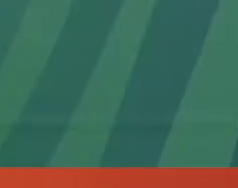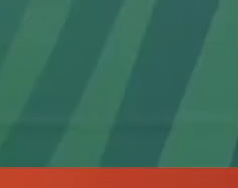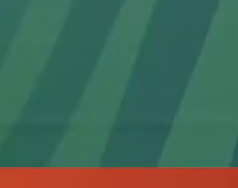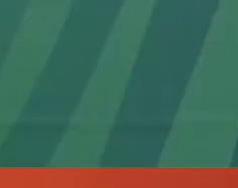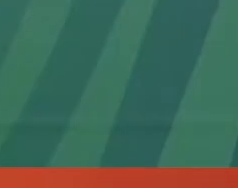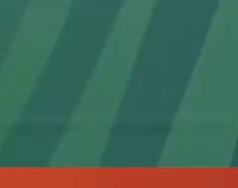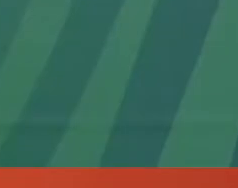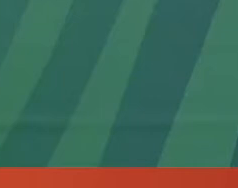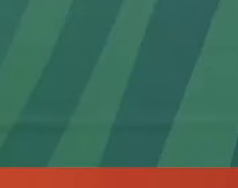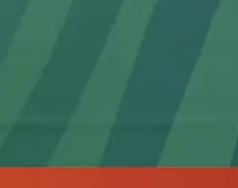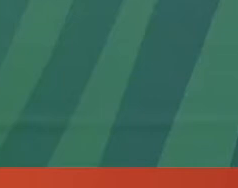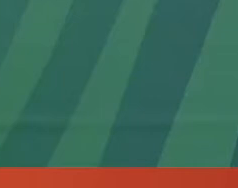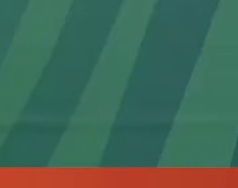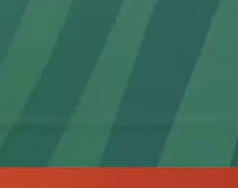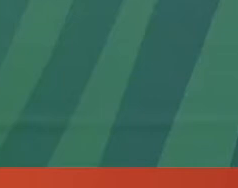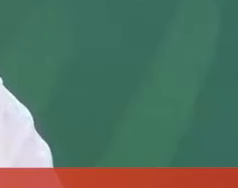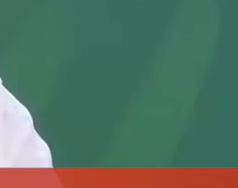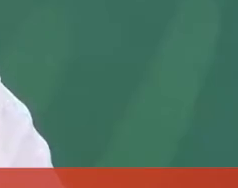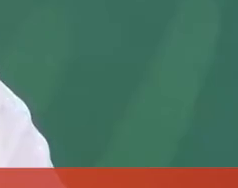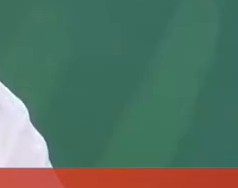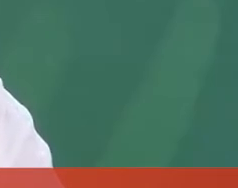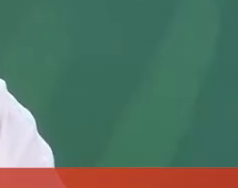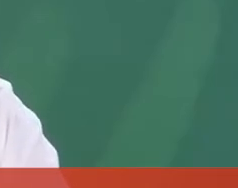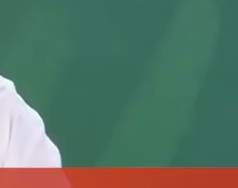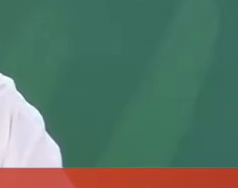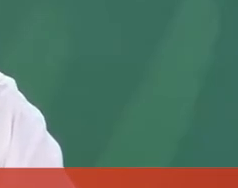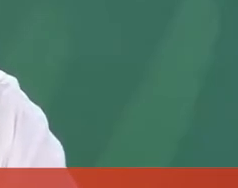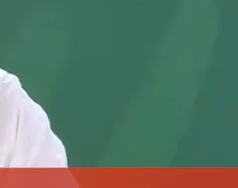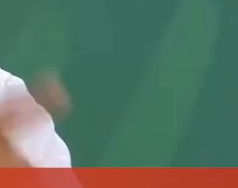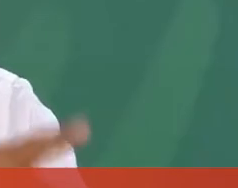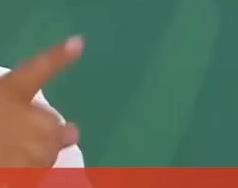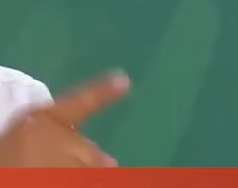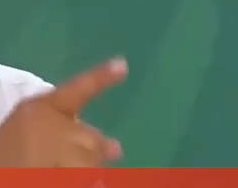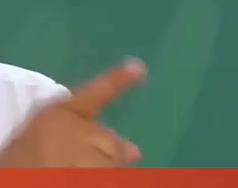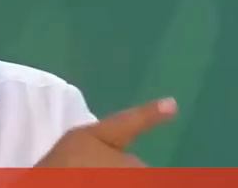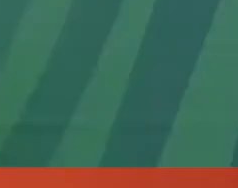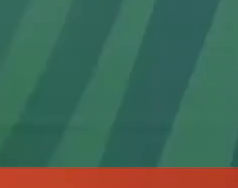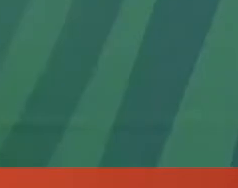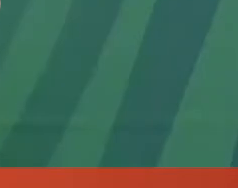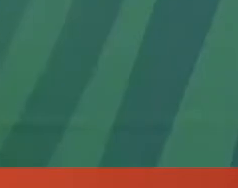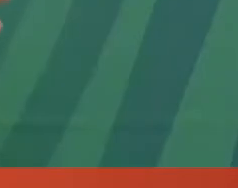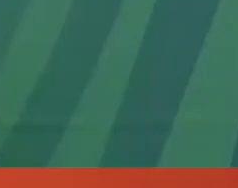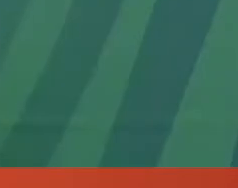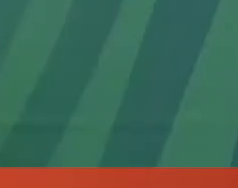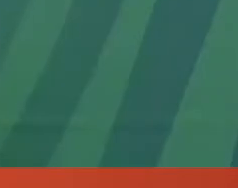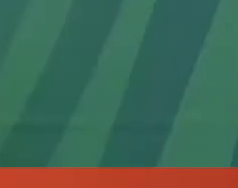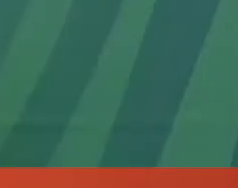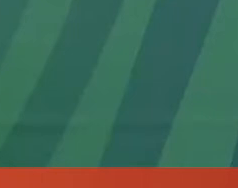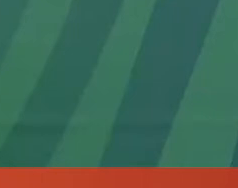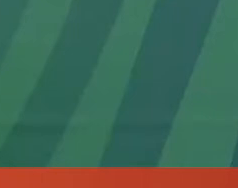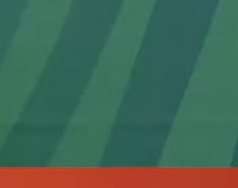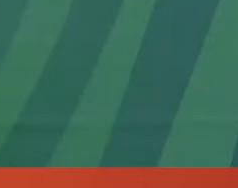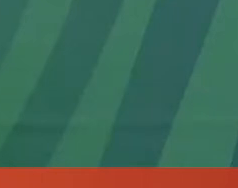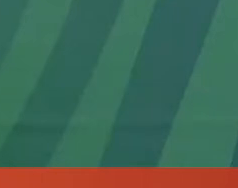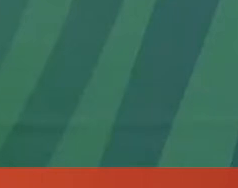que consumimos en el país y la Comisión Federal solo el 35%.